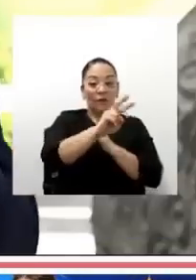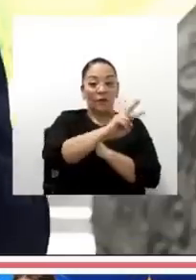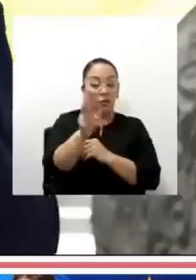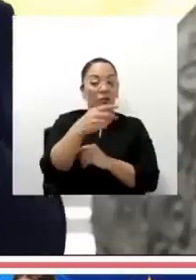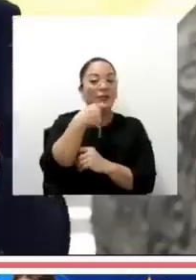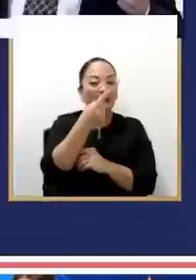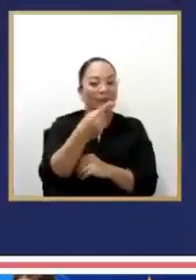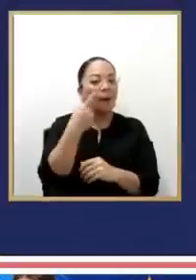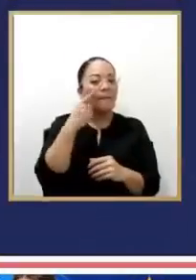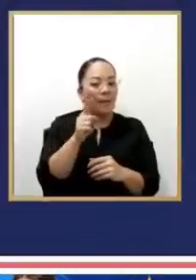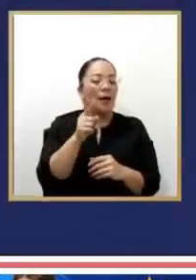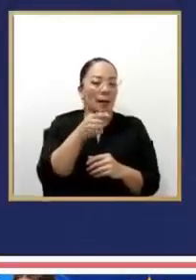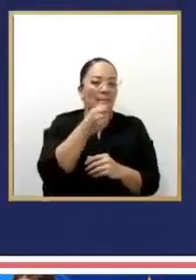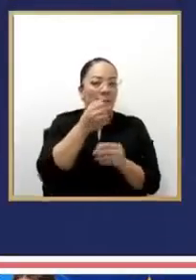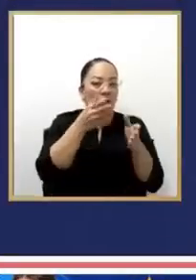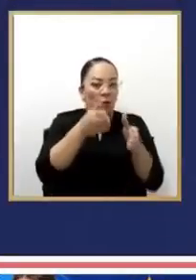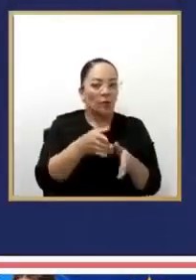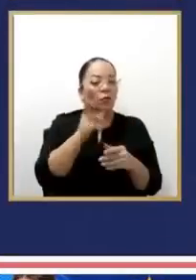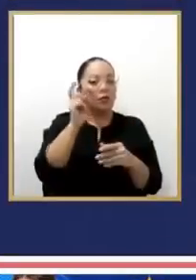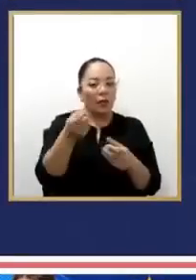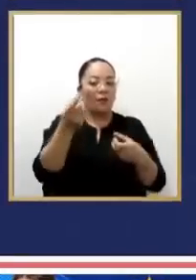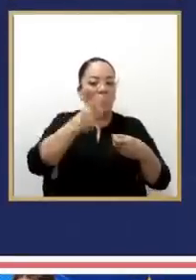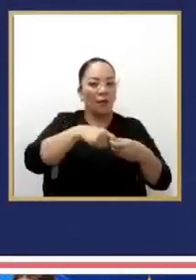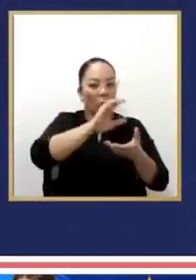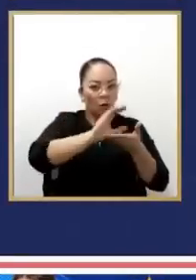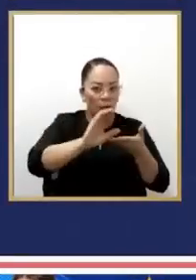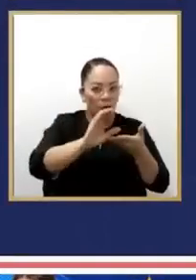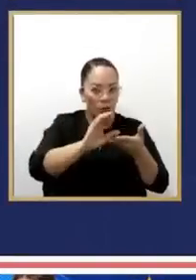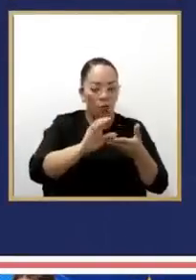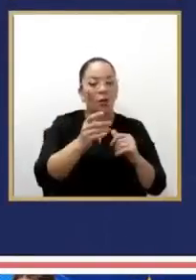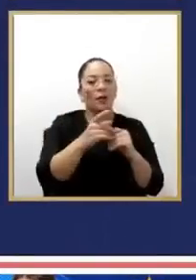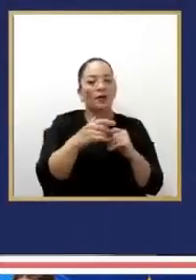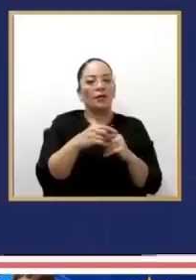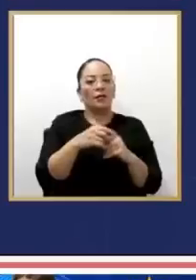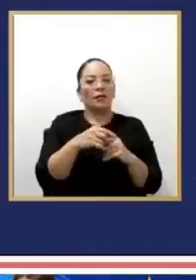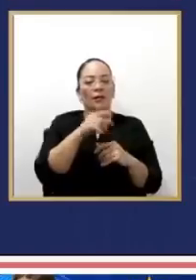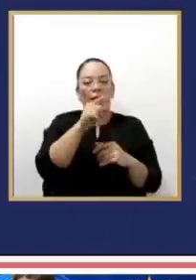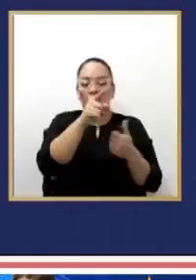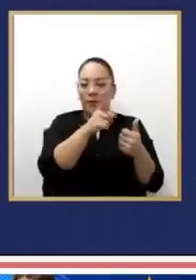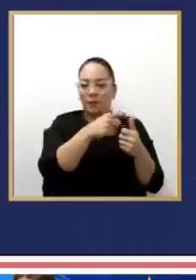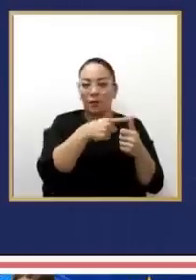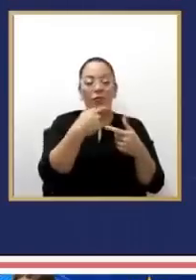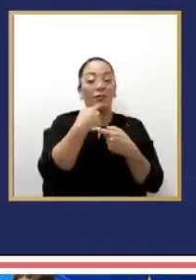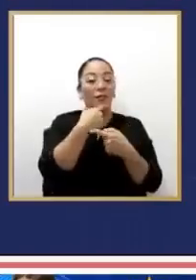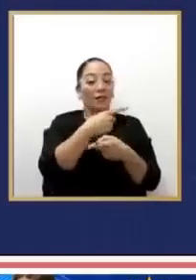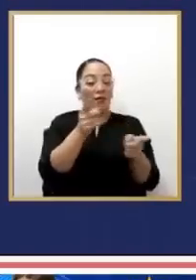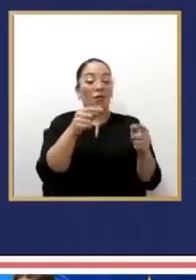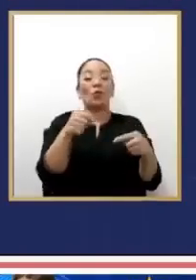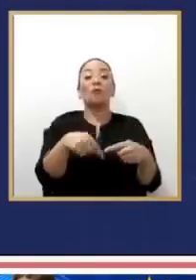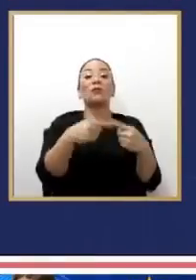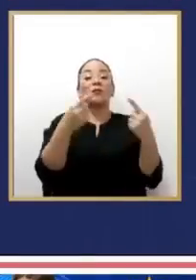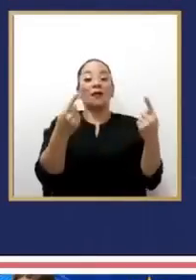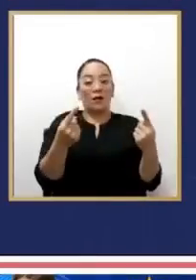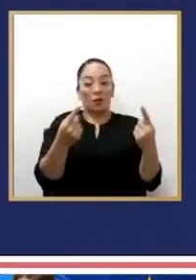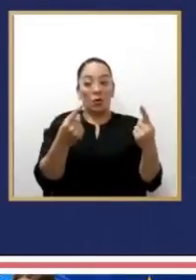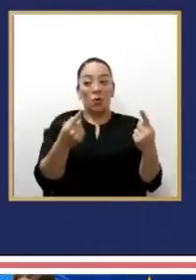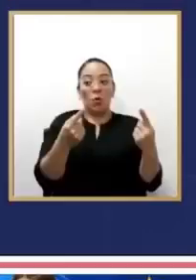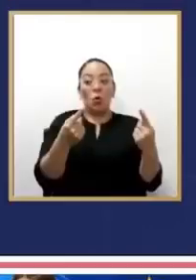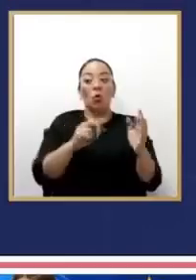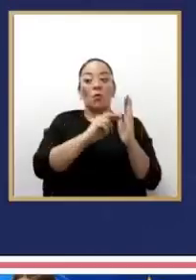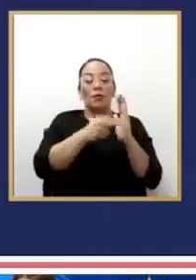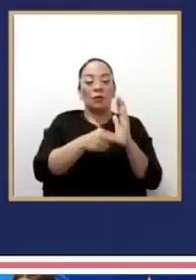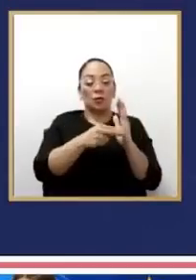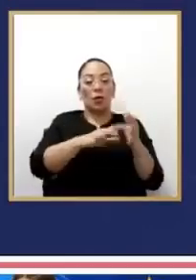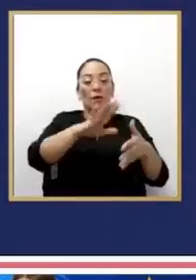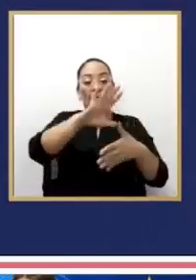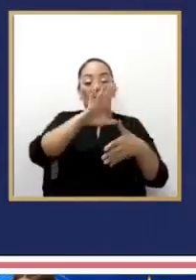dice que para ejercer el periodismo hay que estar colegiado, fue declarado contrario a la Convención Americana de